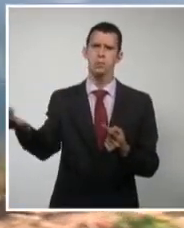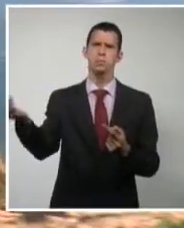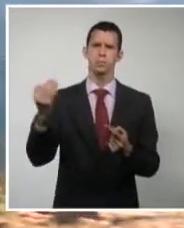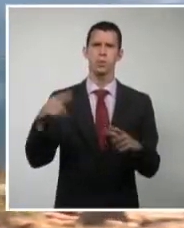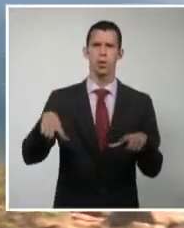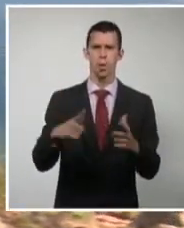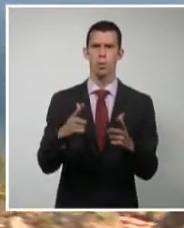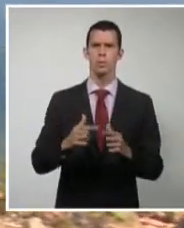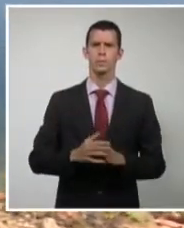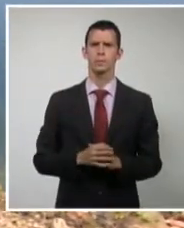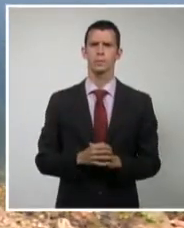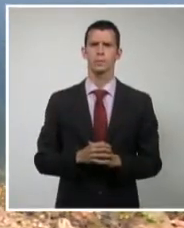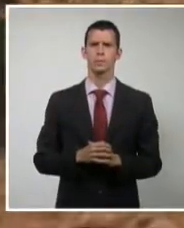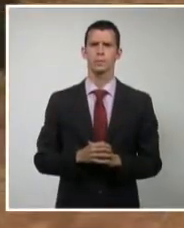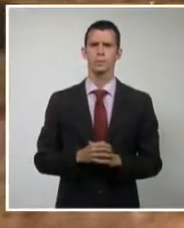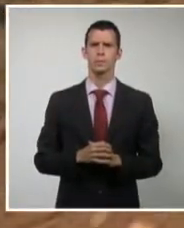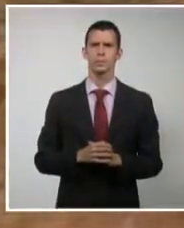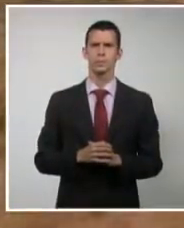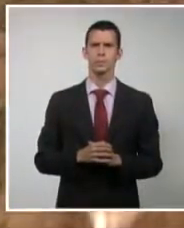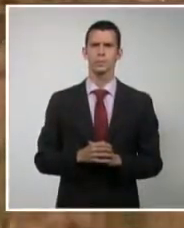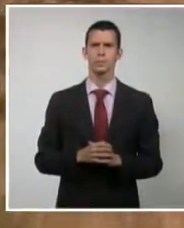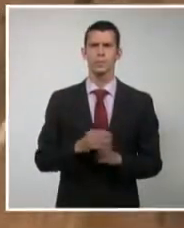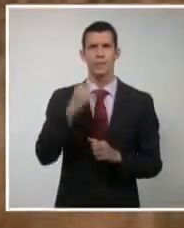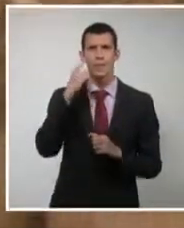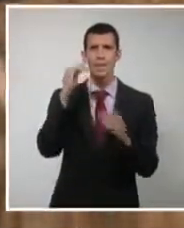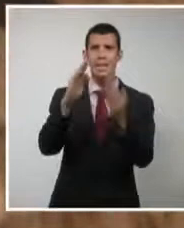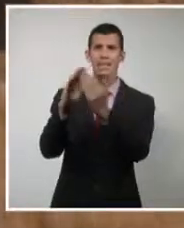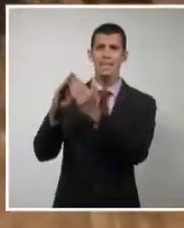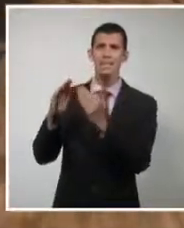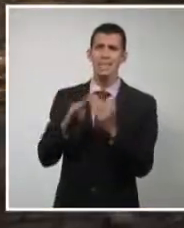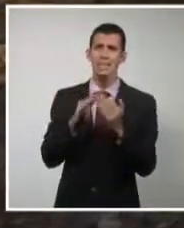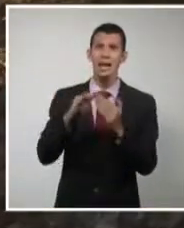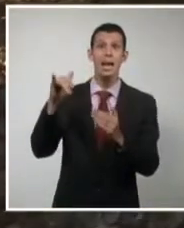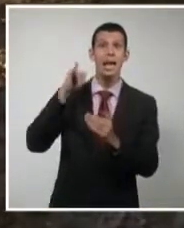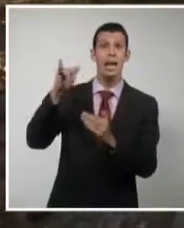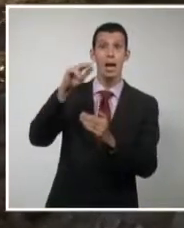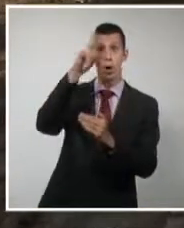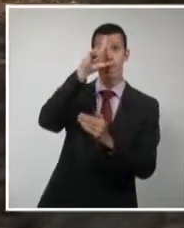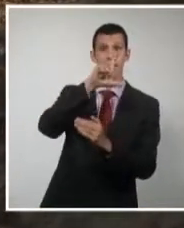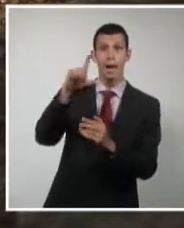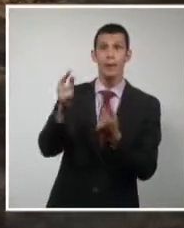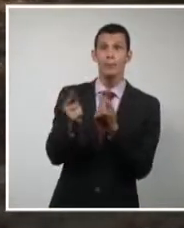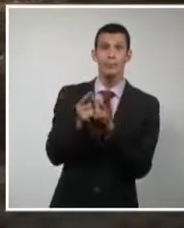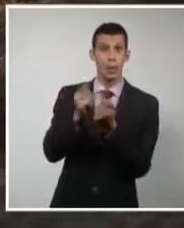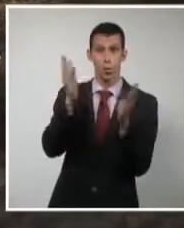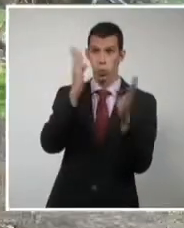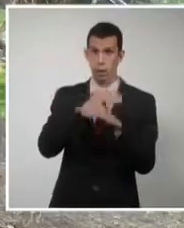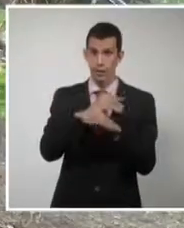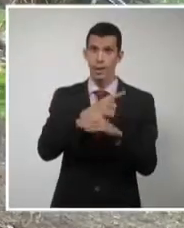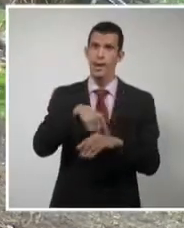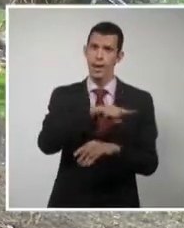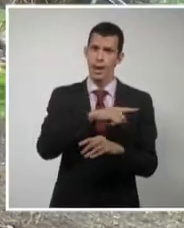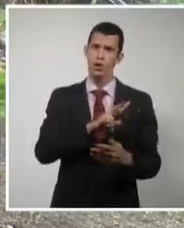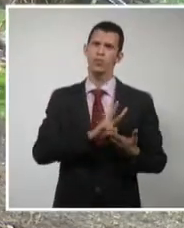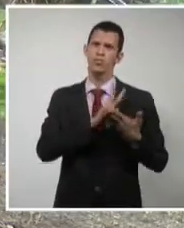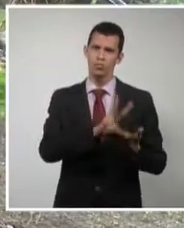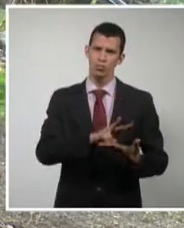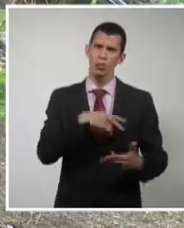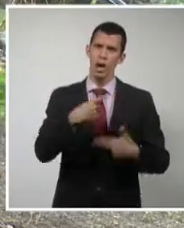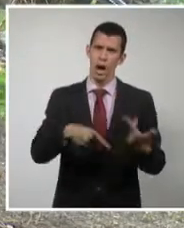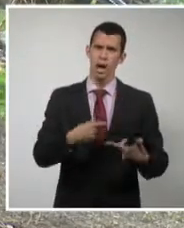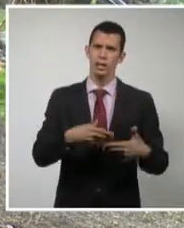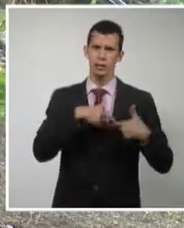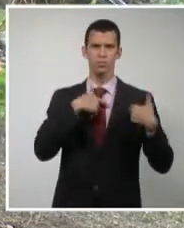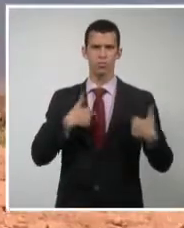y los centros de aislamiento, este pequeño equipo pone su dosis de heroísmo en la batalla cubana contra la COVID-19. Sin cobertura para